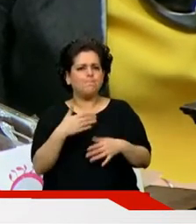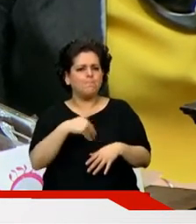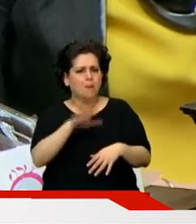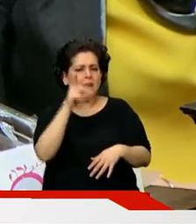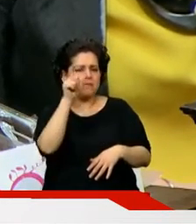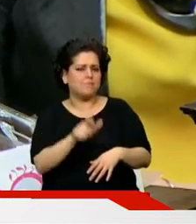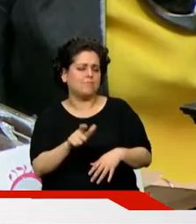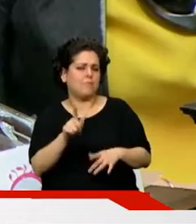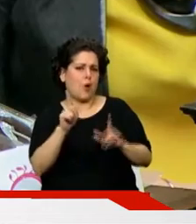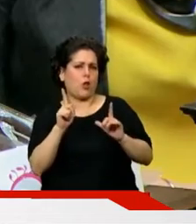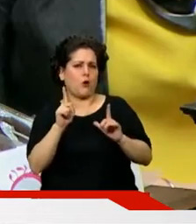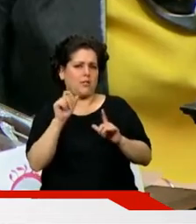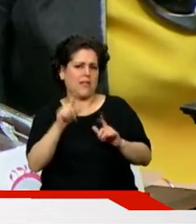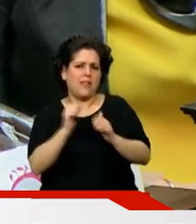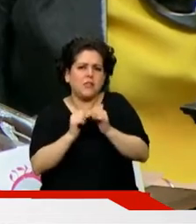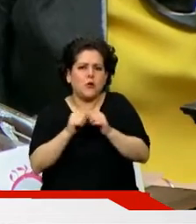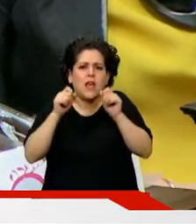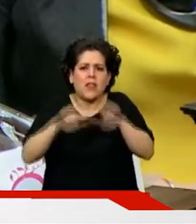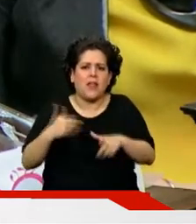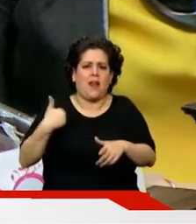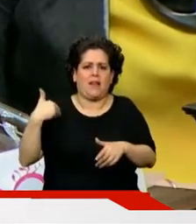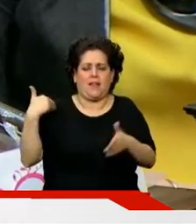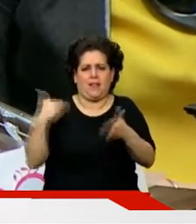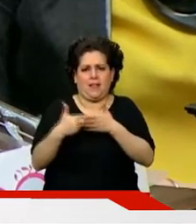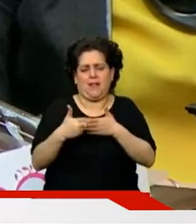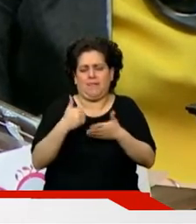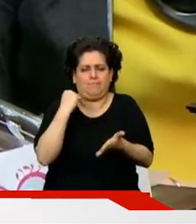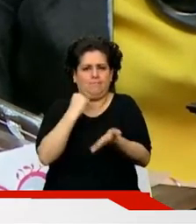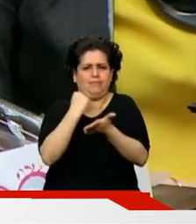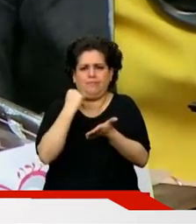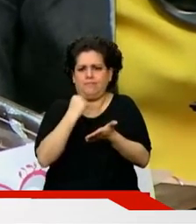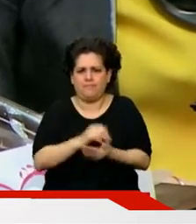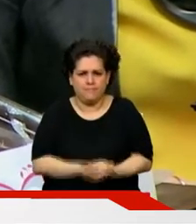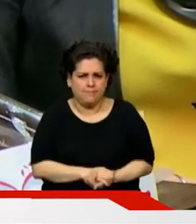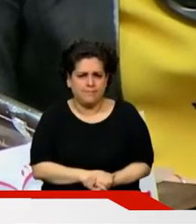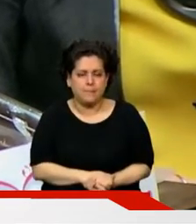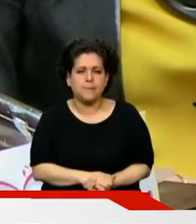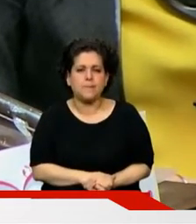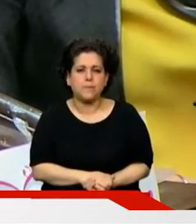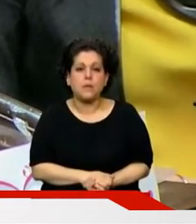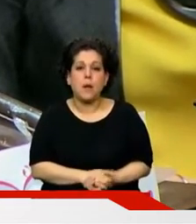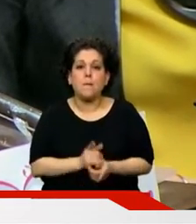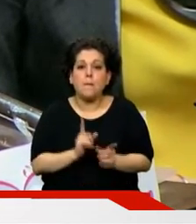creo que la provincia de San Juan va a salir beneficiada porque